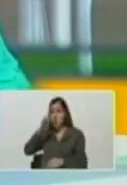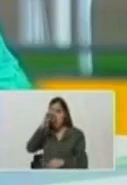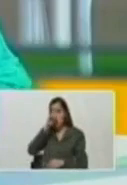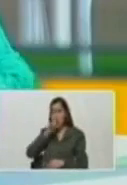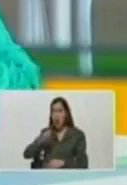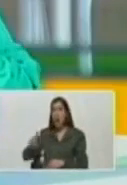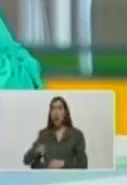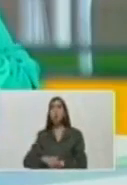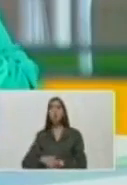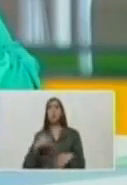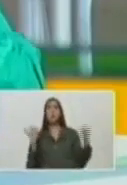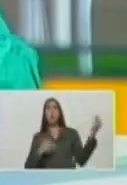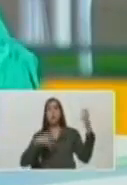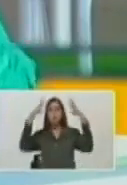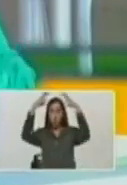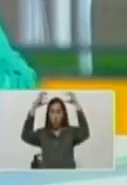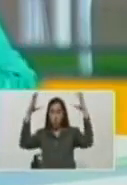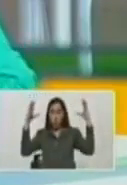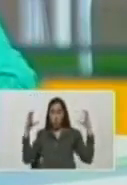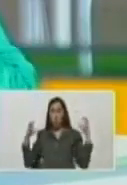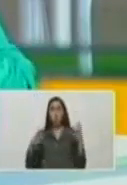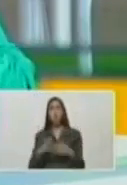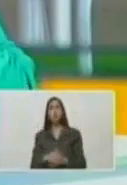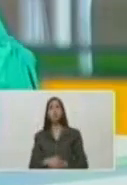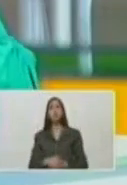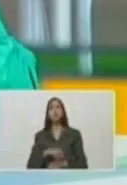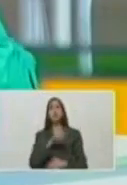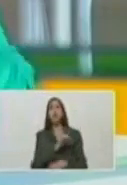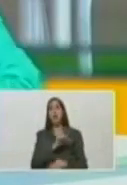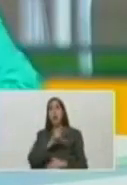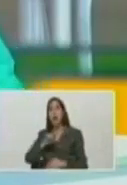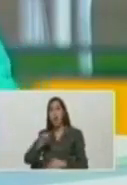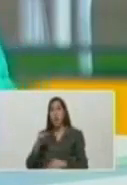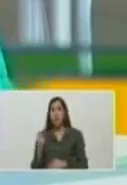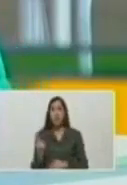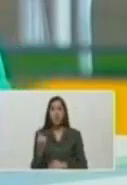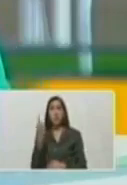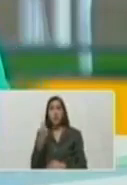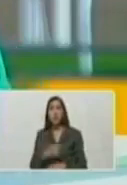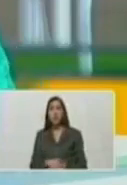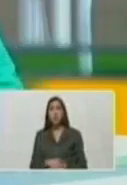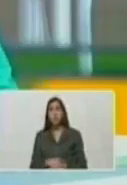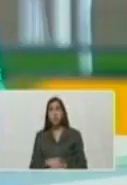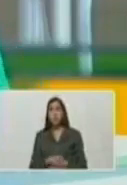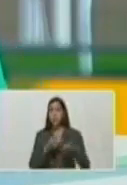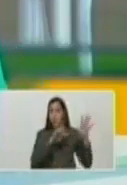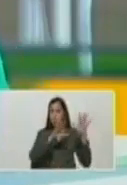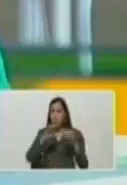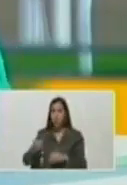del cantor del pueblo venezolano, Ali Primera. 80